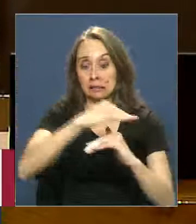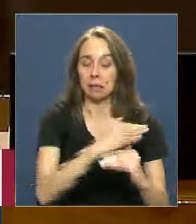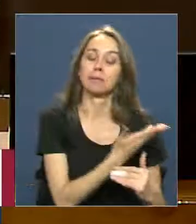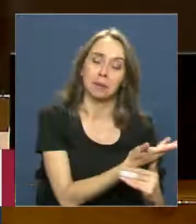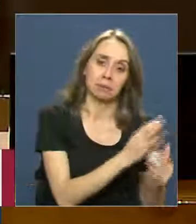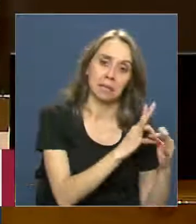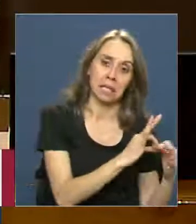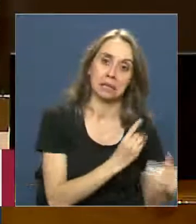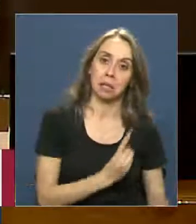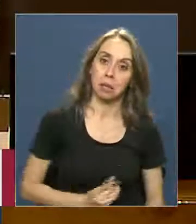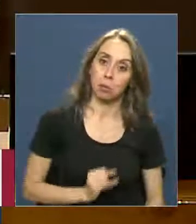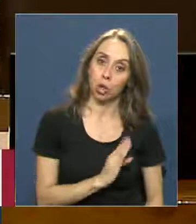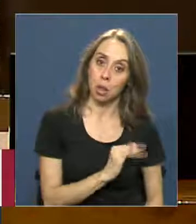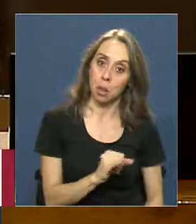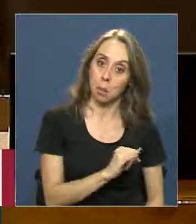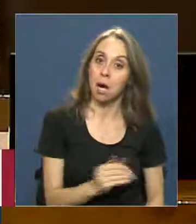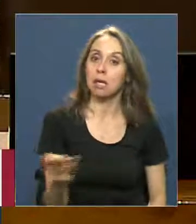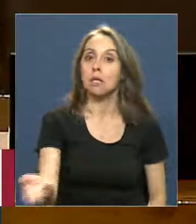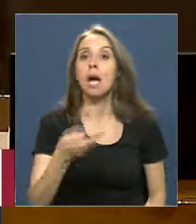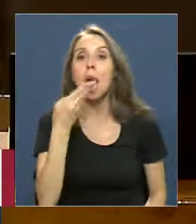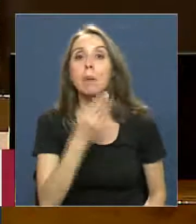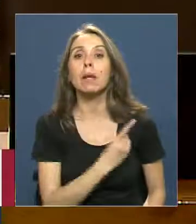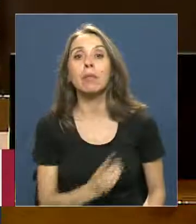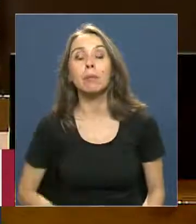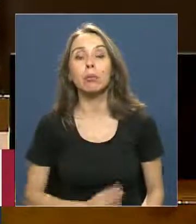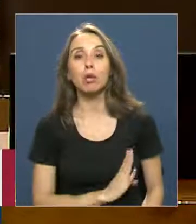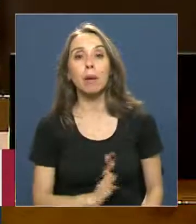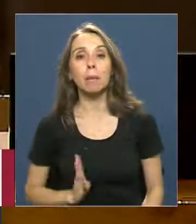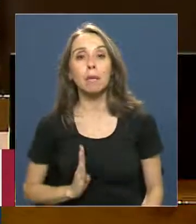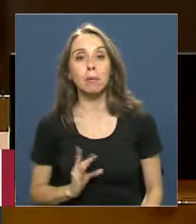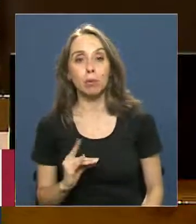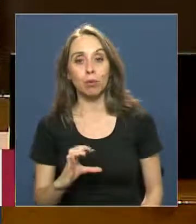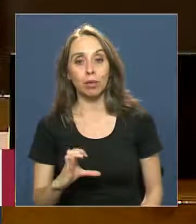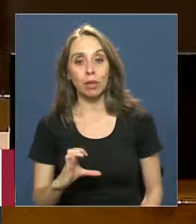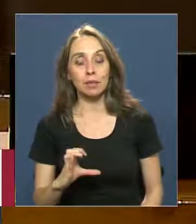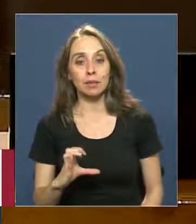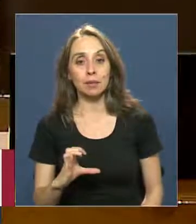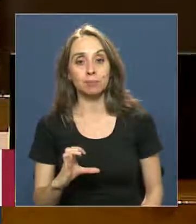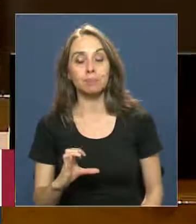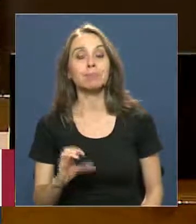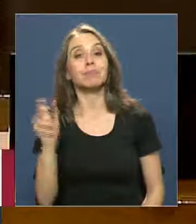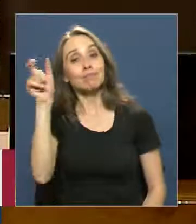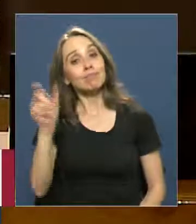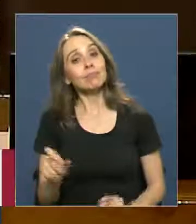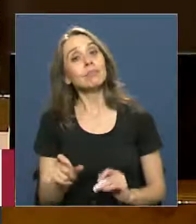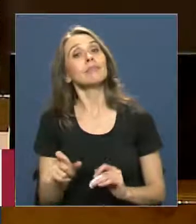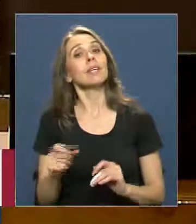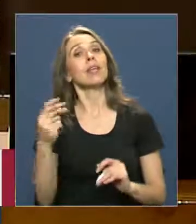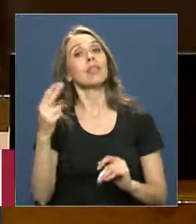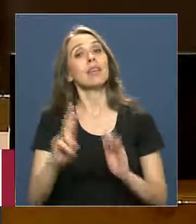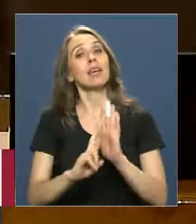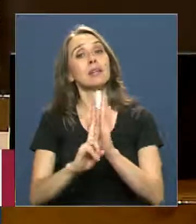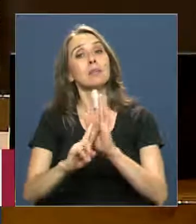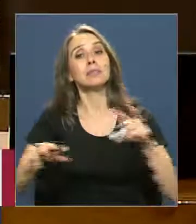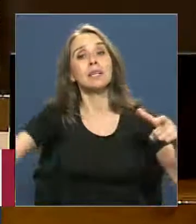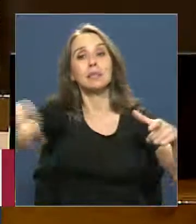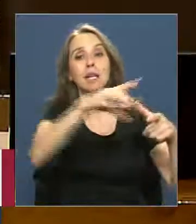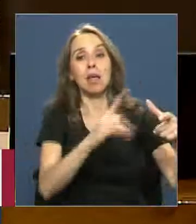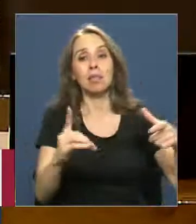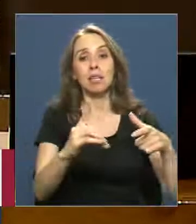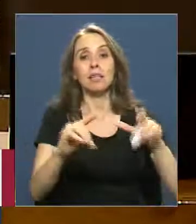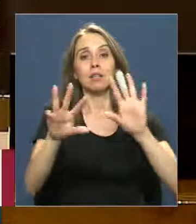le entrego el uso de la palabra al honorable diputado integrante del Comité del Partido Demócrata Cristiano, representante del Distrito 19, don Jorge